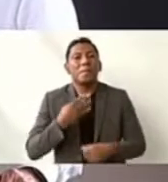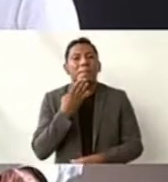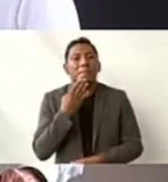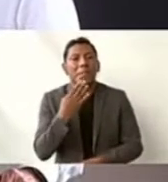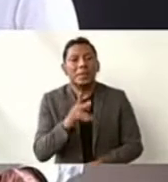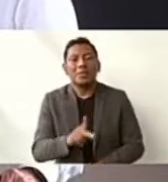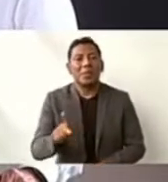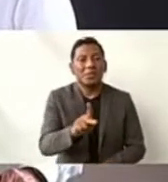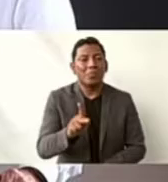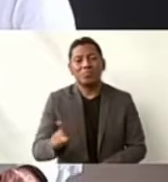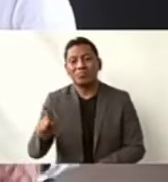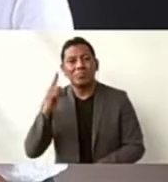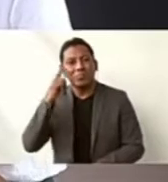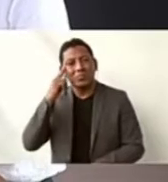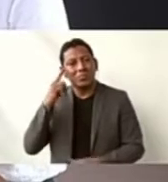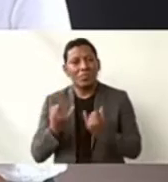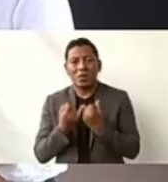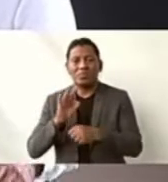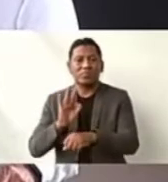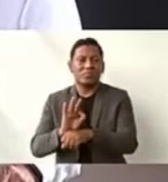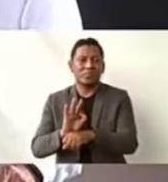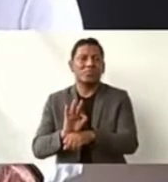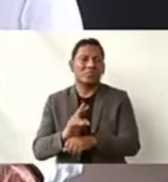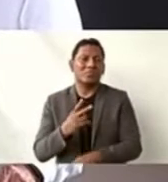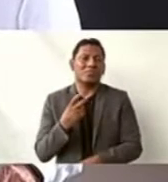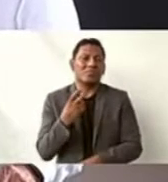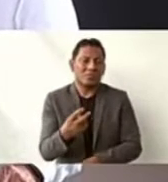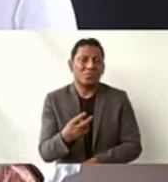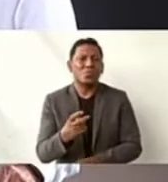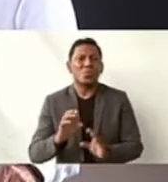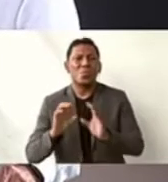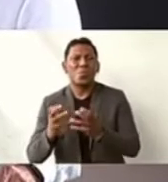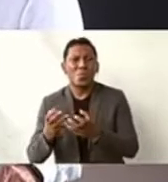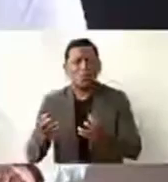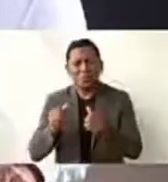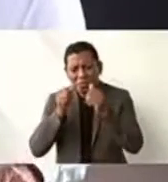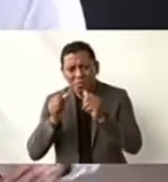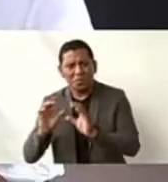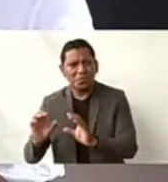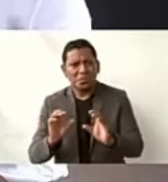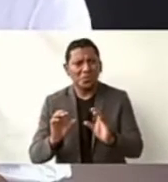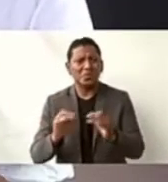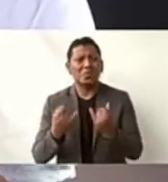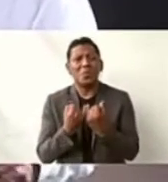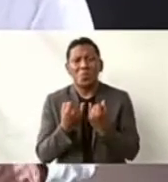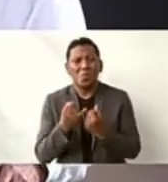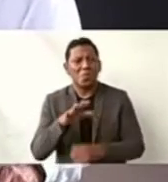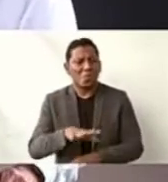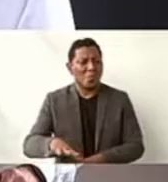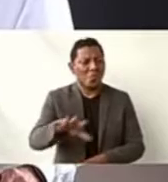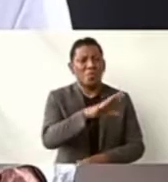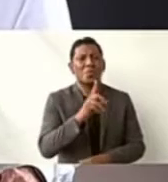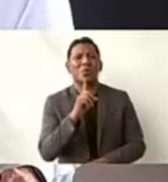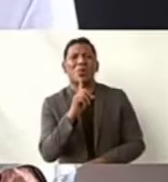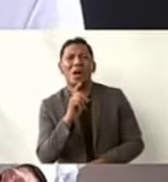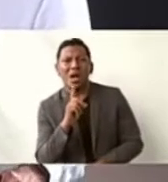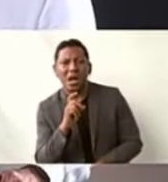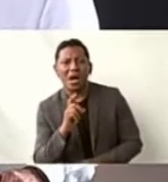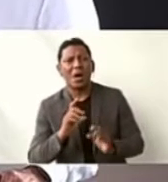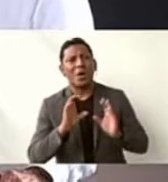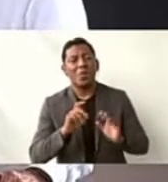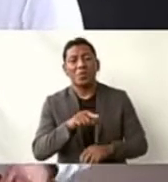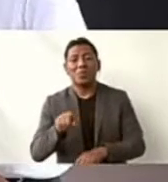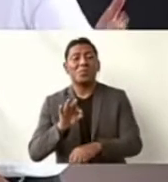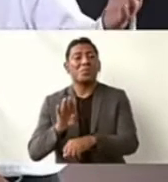indígenas que son los que defienden la tierra no la biodiversidad la que la buena que dependemos